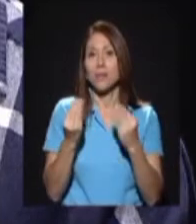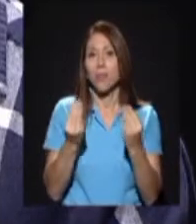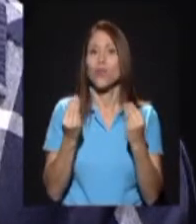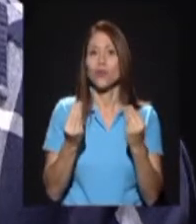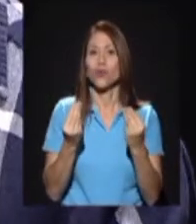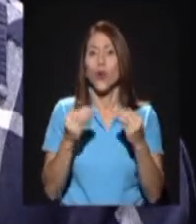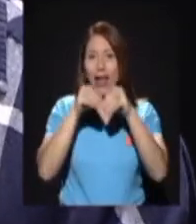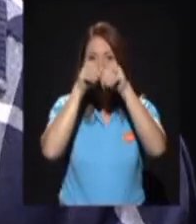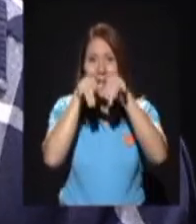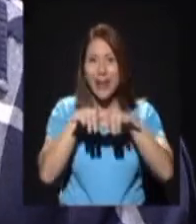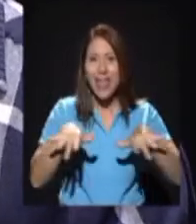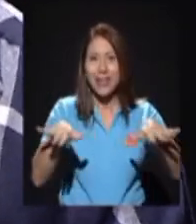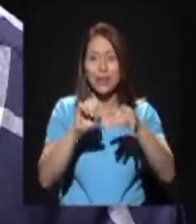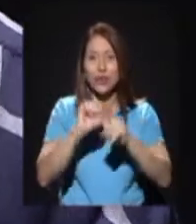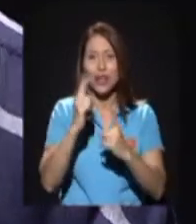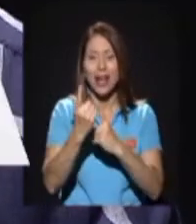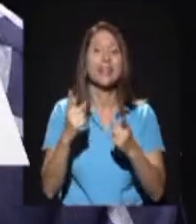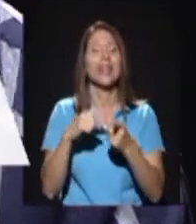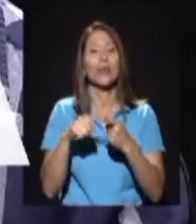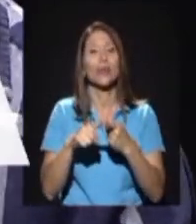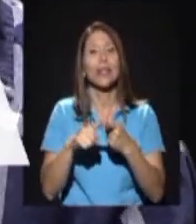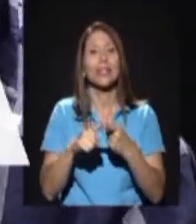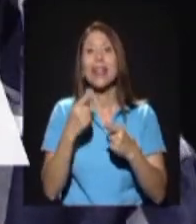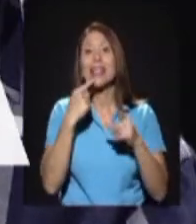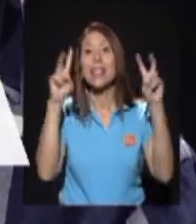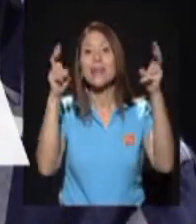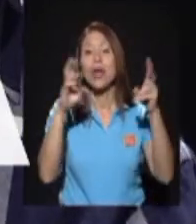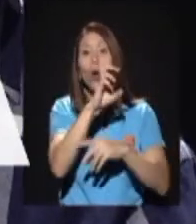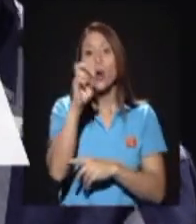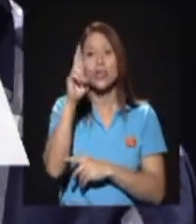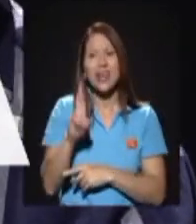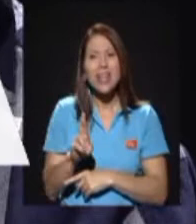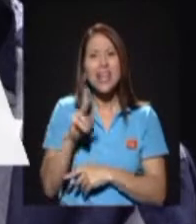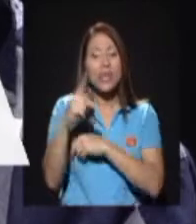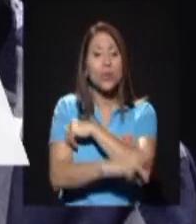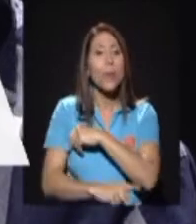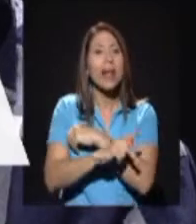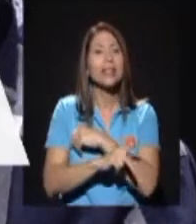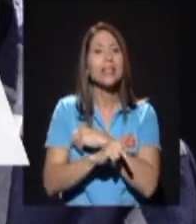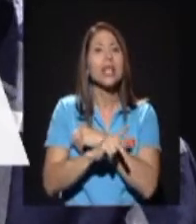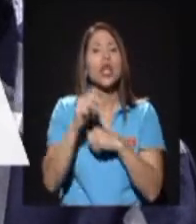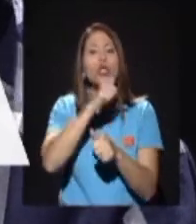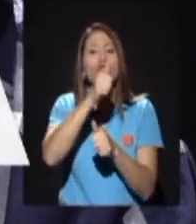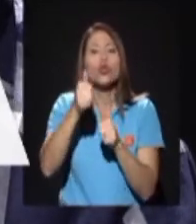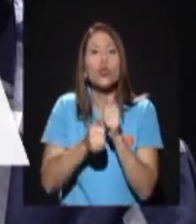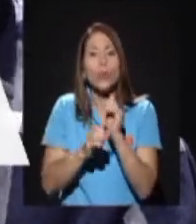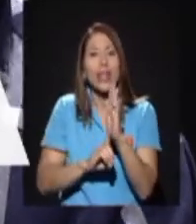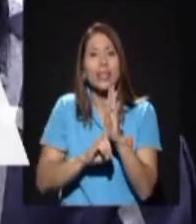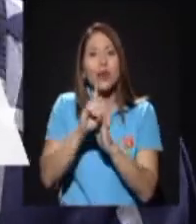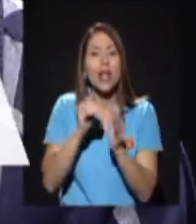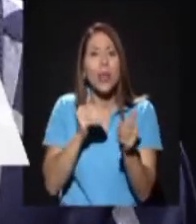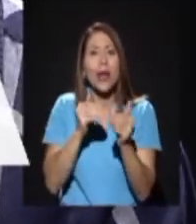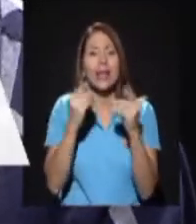en redes sociales. Y entonces la idea de decir que Costa Rica era un país subdesarrollado casi exitoso, jugaba